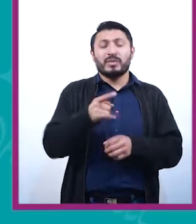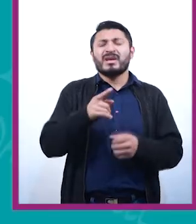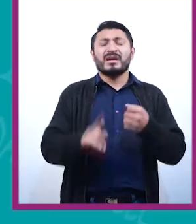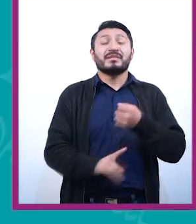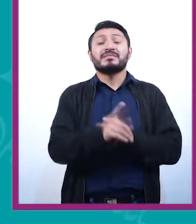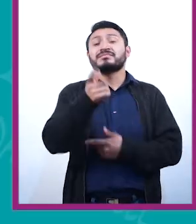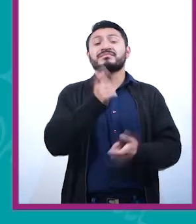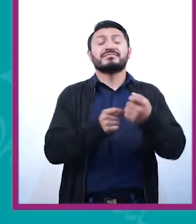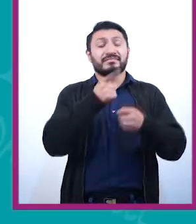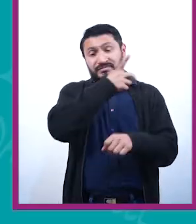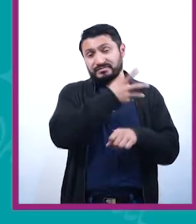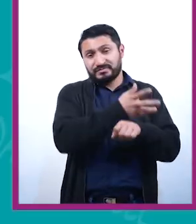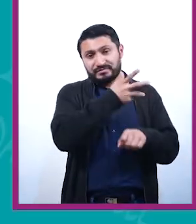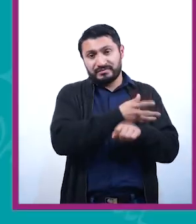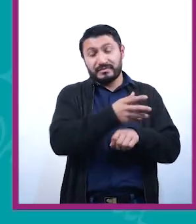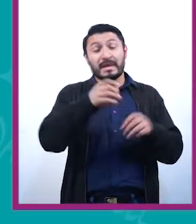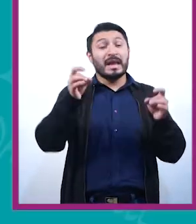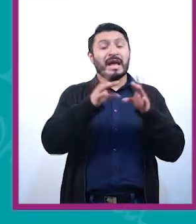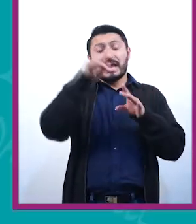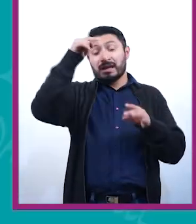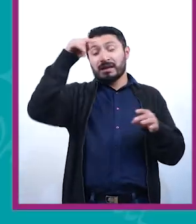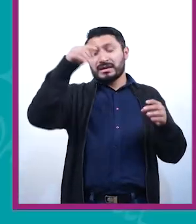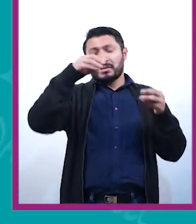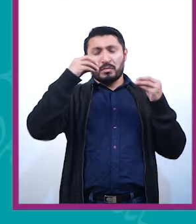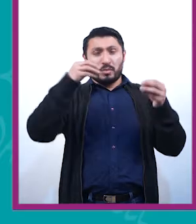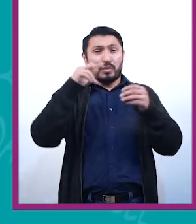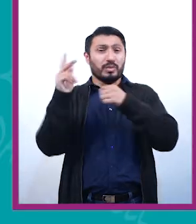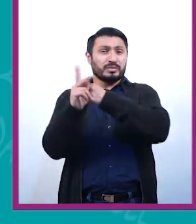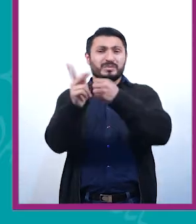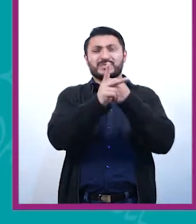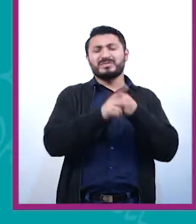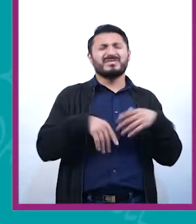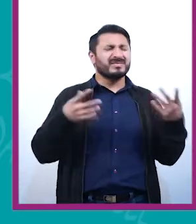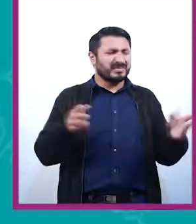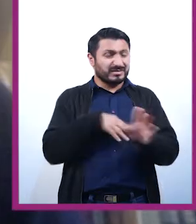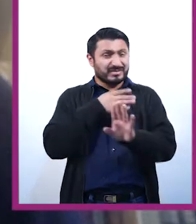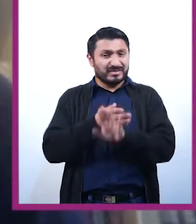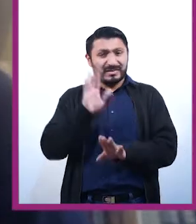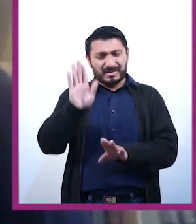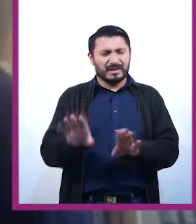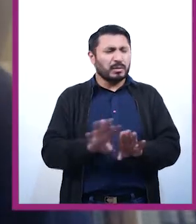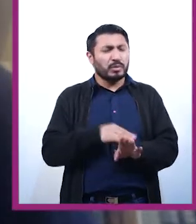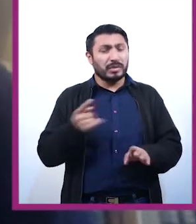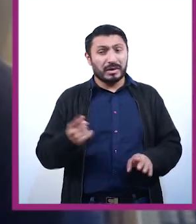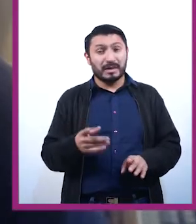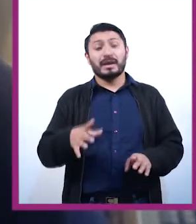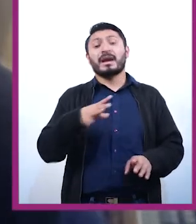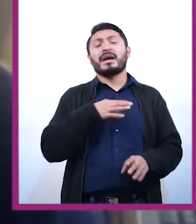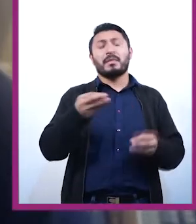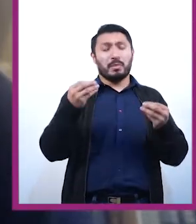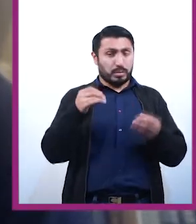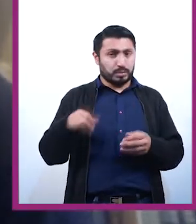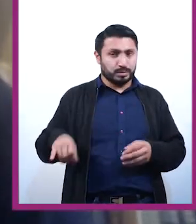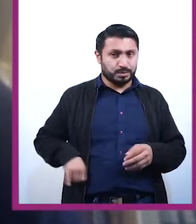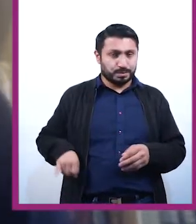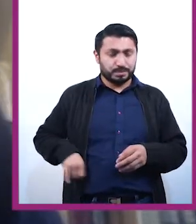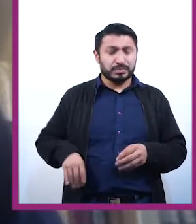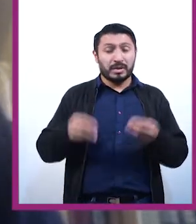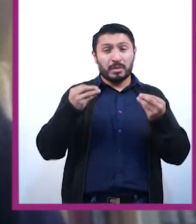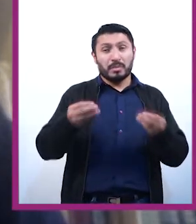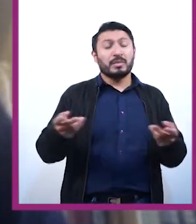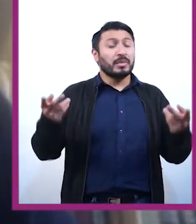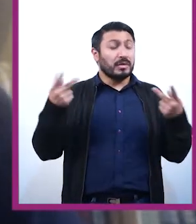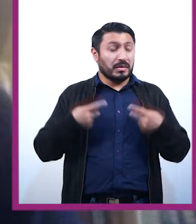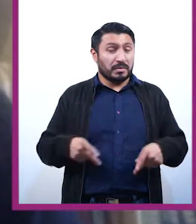qué la crisis económica de Estados Unidos impacta a la mayoría de los países? Porque había muchos intereses, o sea,